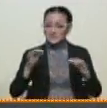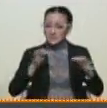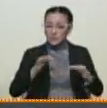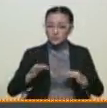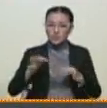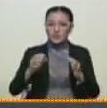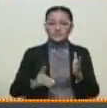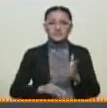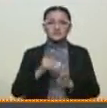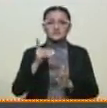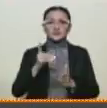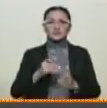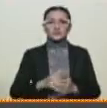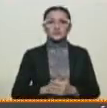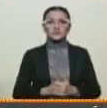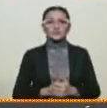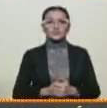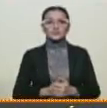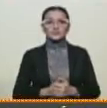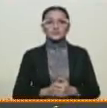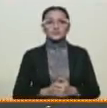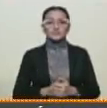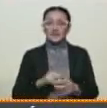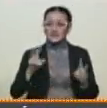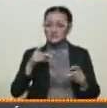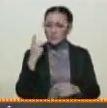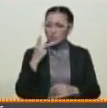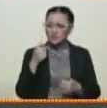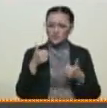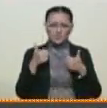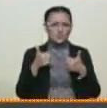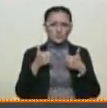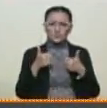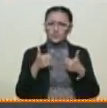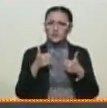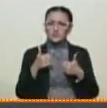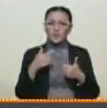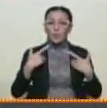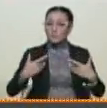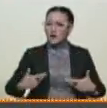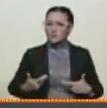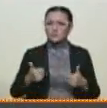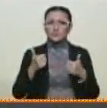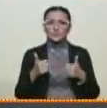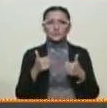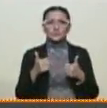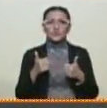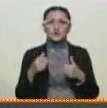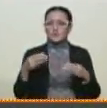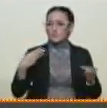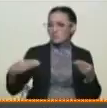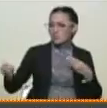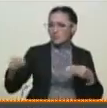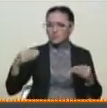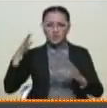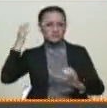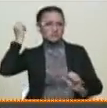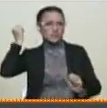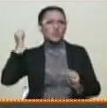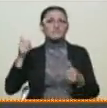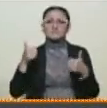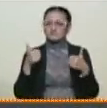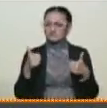desarrollo. Son buenas en el campo político, muy buenas en el campo humano, en el campo diplomático,